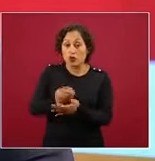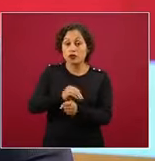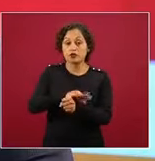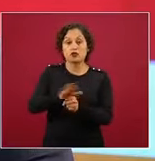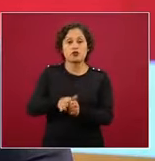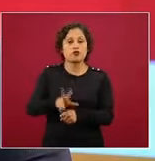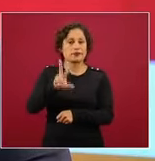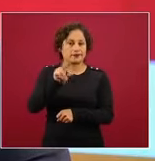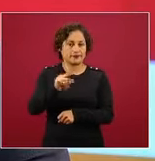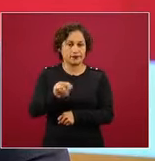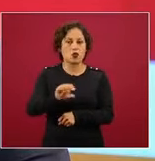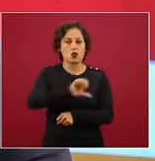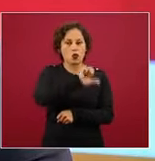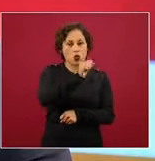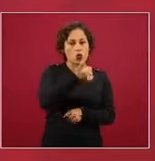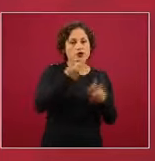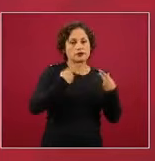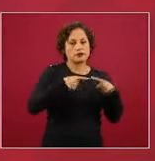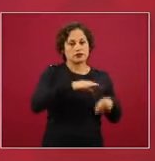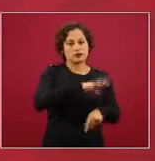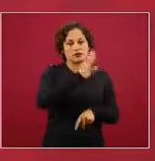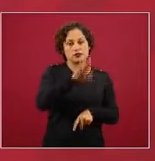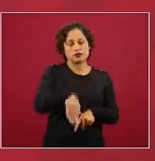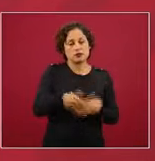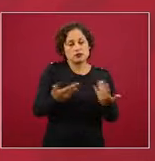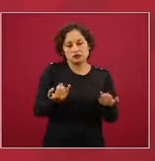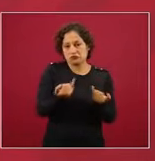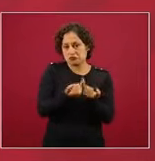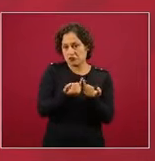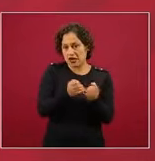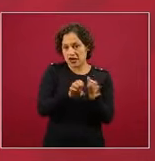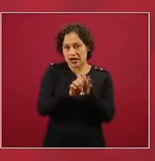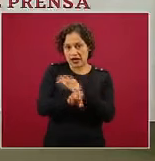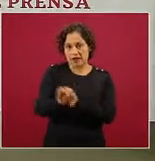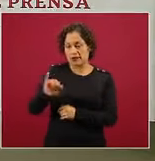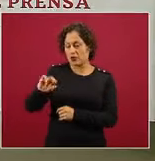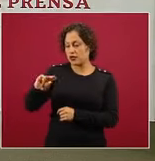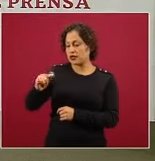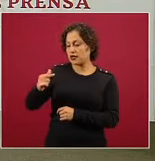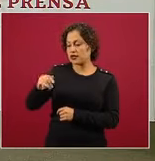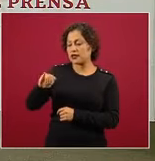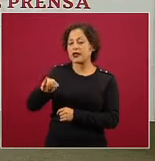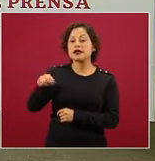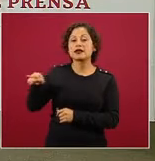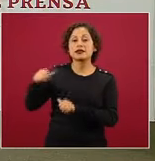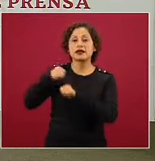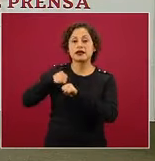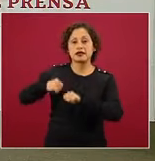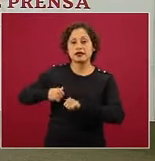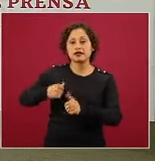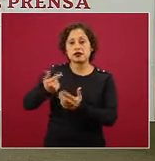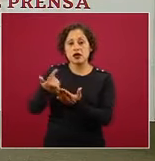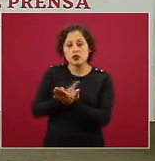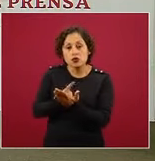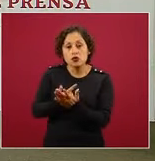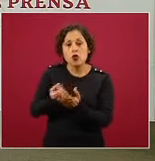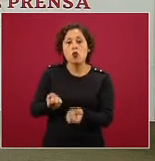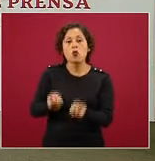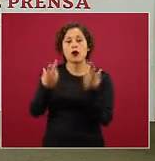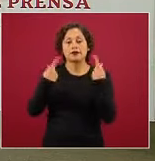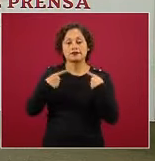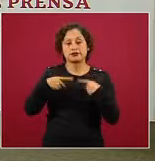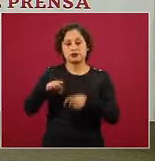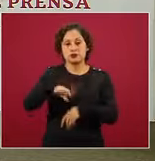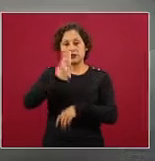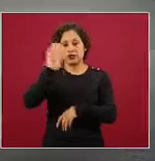es que lleva la estadística oficial de la mortalidad en el país, y no solo sucede esta demora en México, sucede en